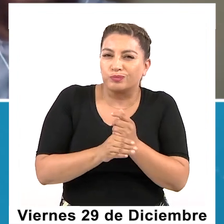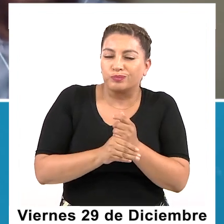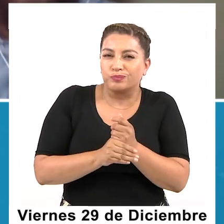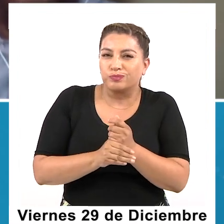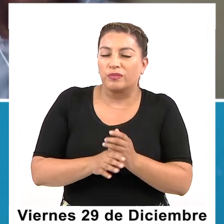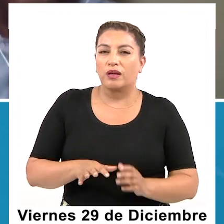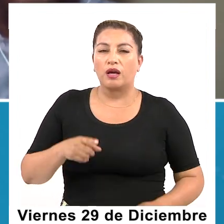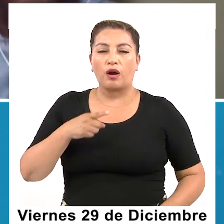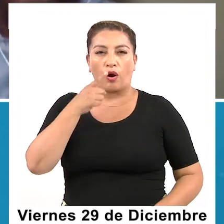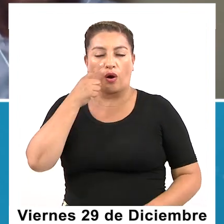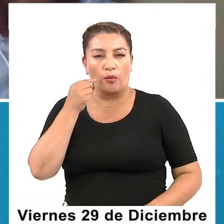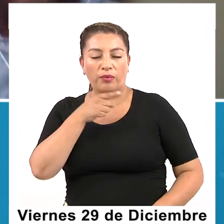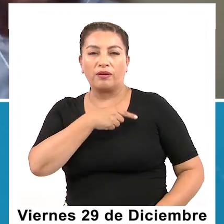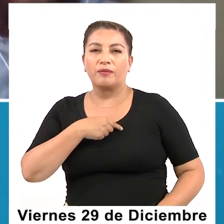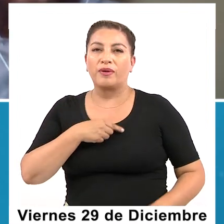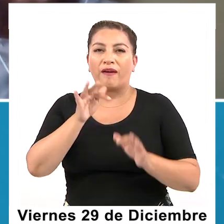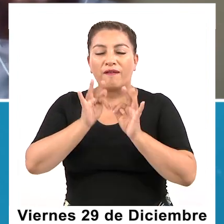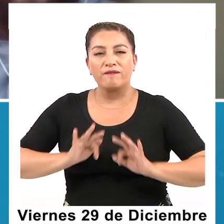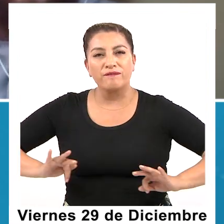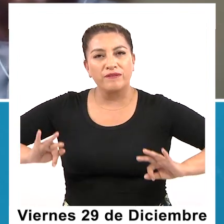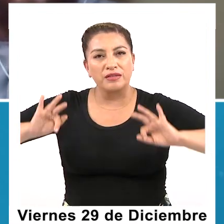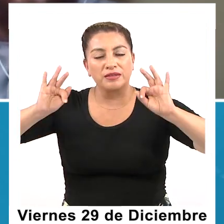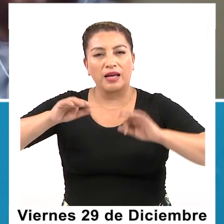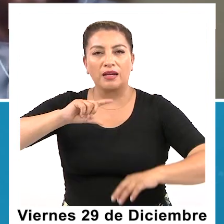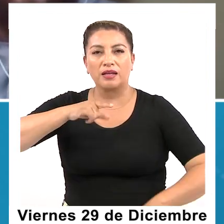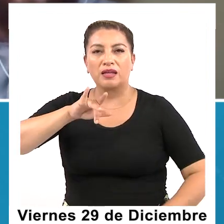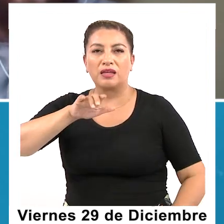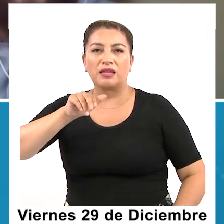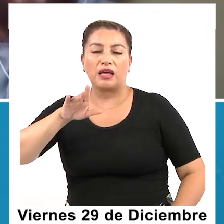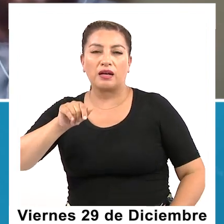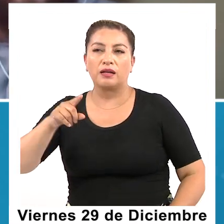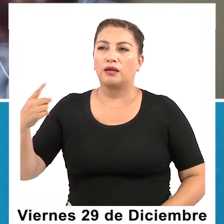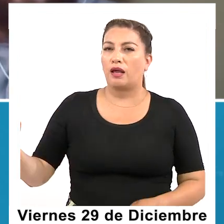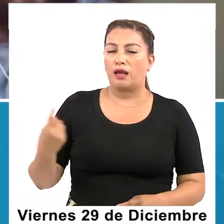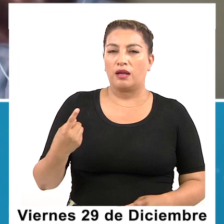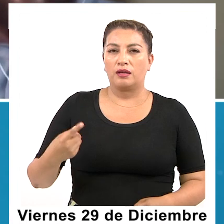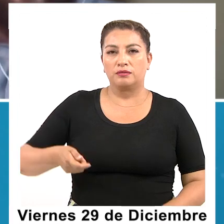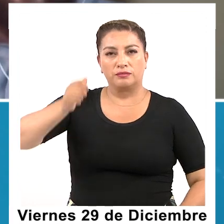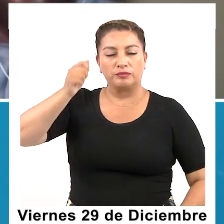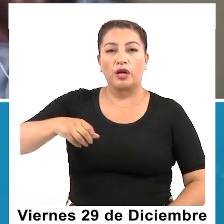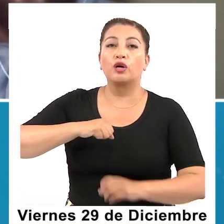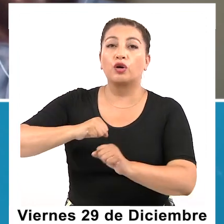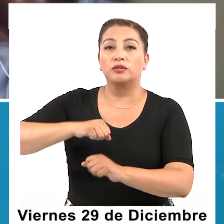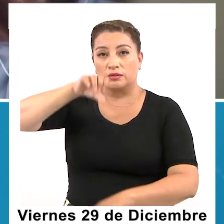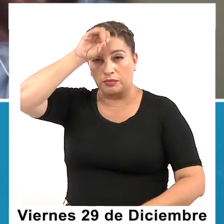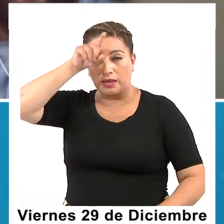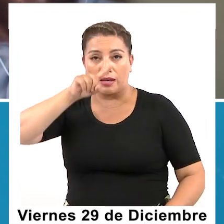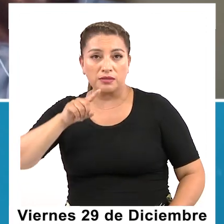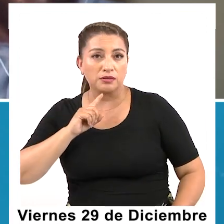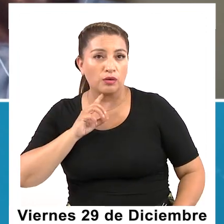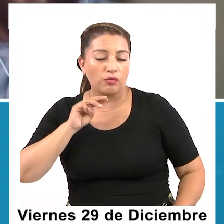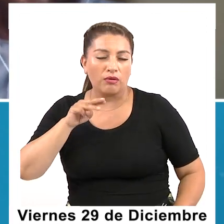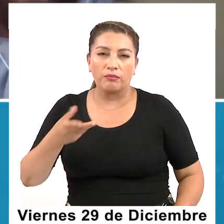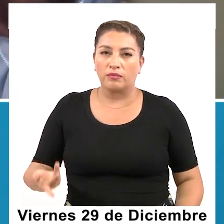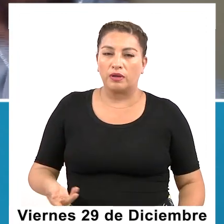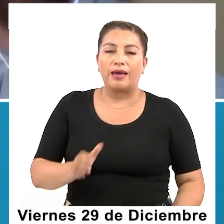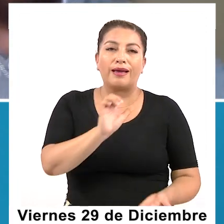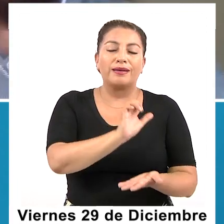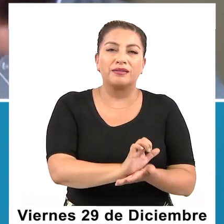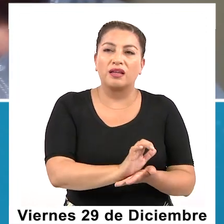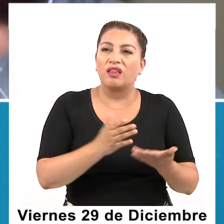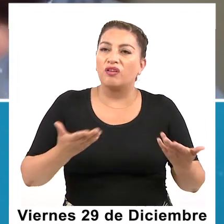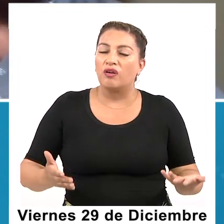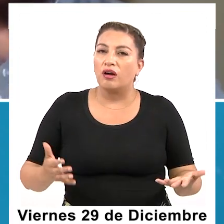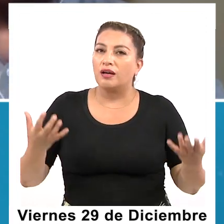fiscal Manuel Guerra para sacar al Consejo de Defensa del Estado como querellante en la causa contra SQM. Entonces, que el Estado chileno